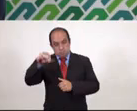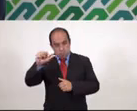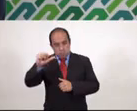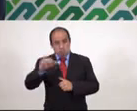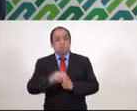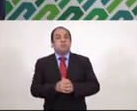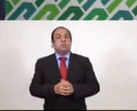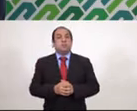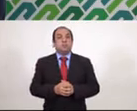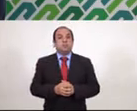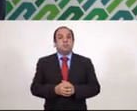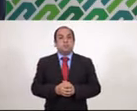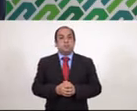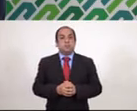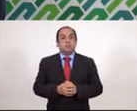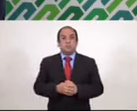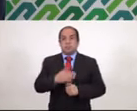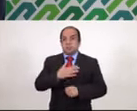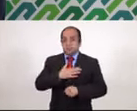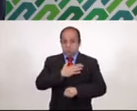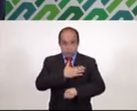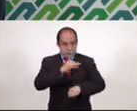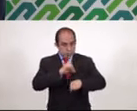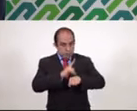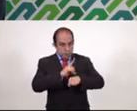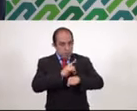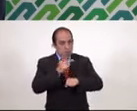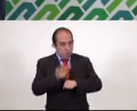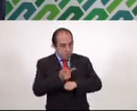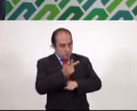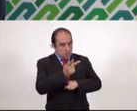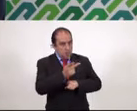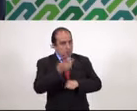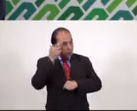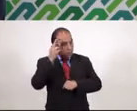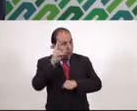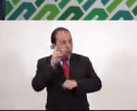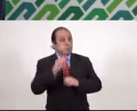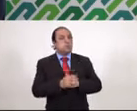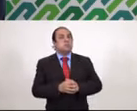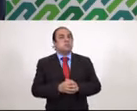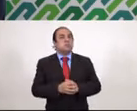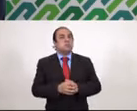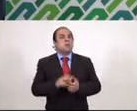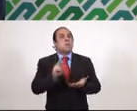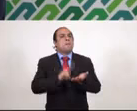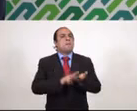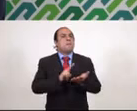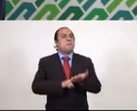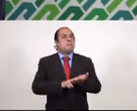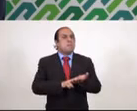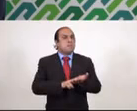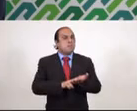Buenos días. Doctor Carmona, quisiera preguntarle, el costo